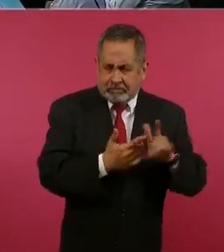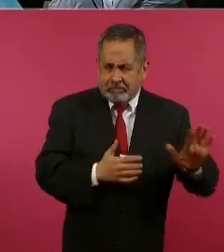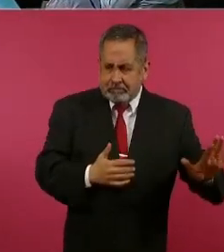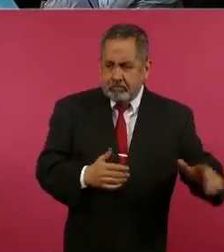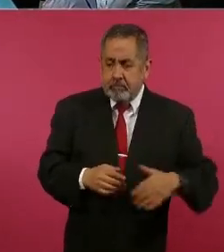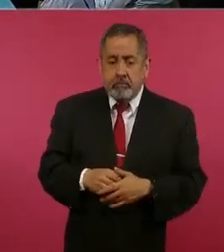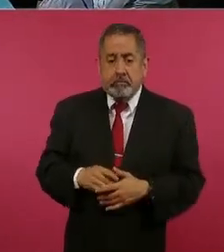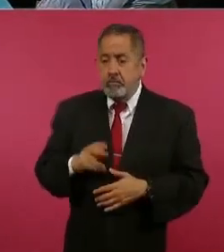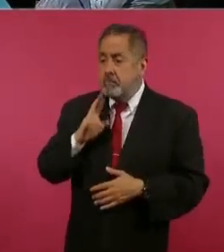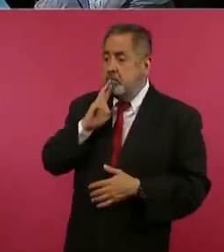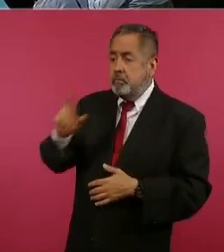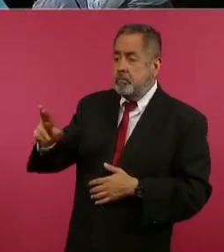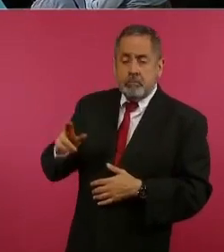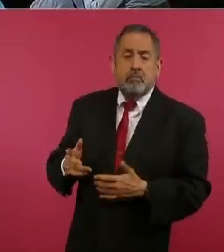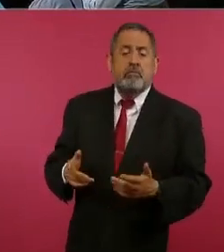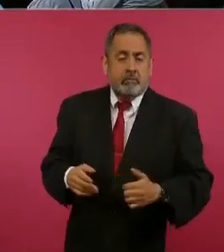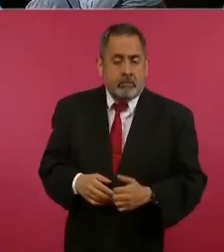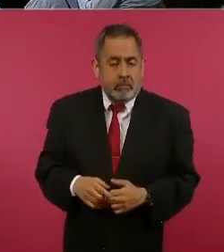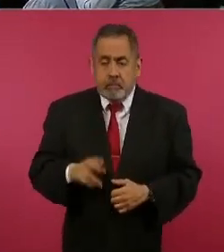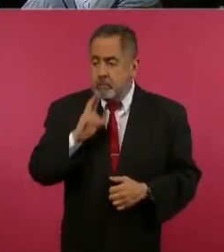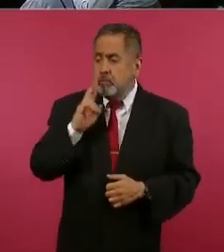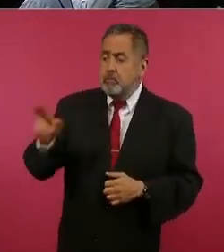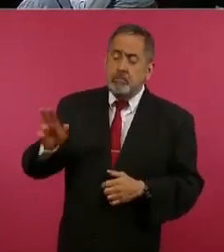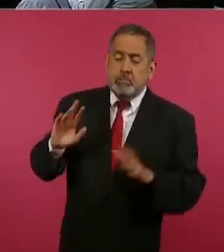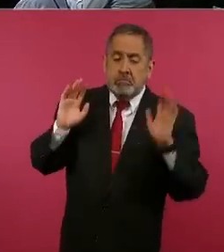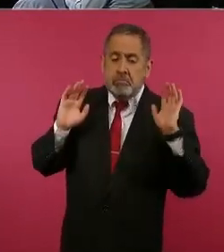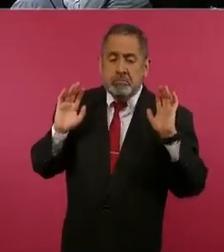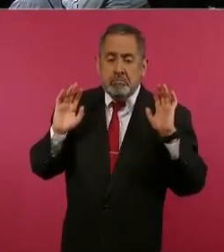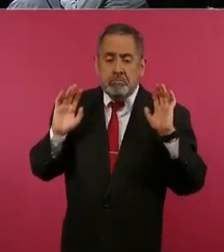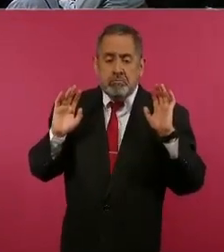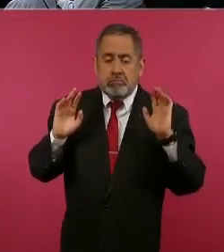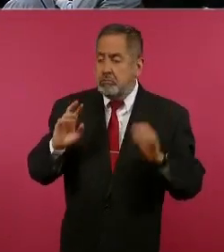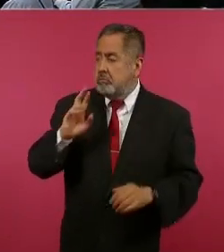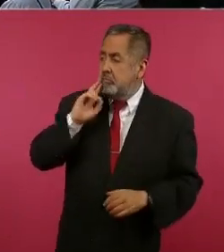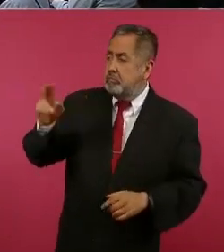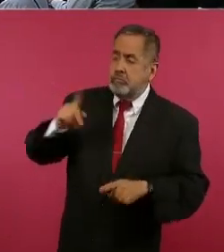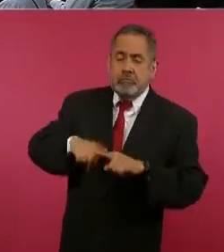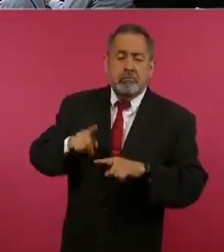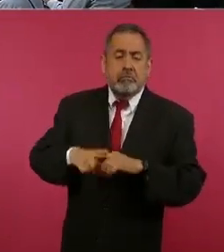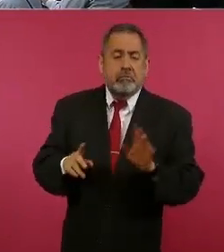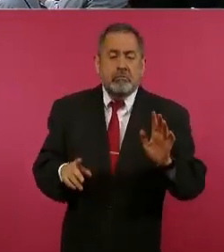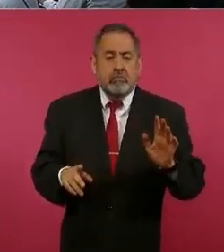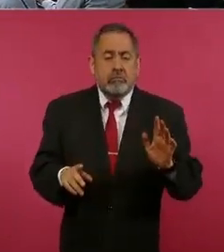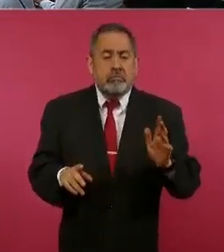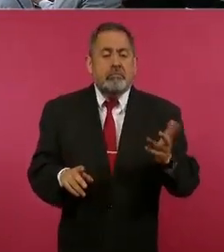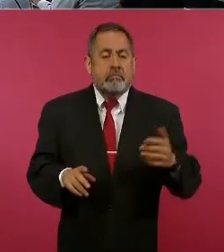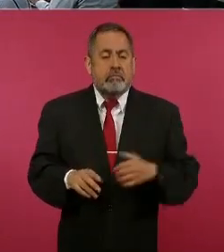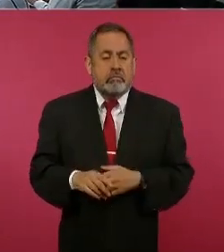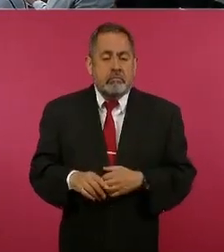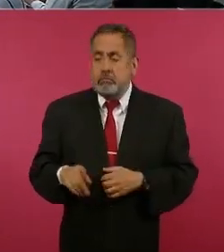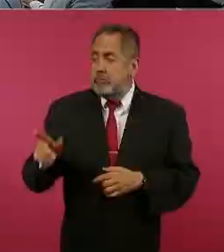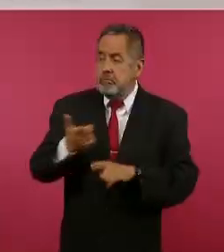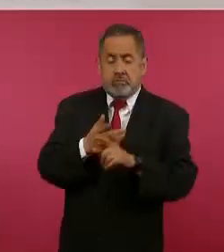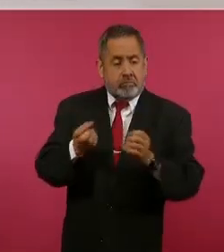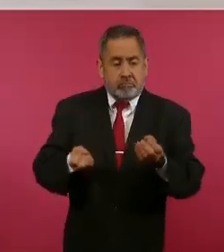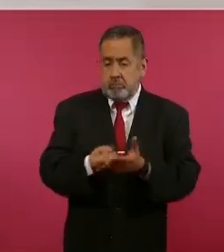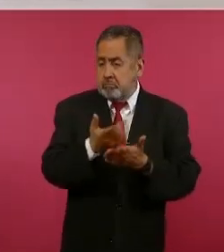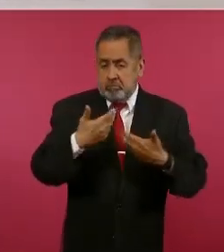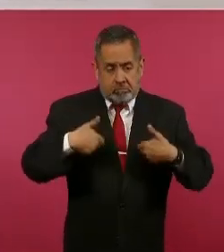respuesta lo que dijeron es, lo que contestaron fue: o lo sueltan